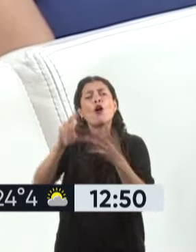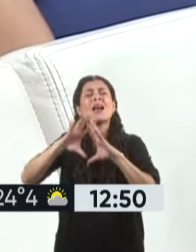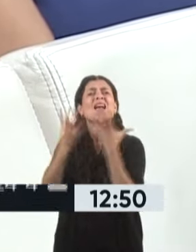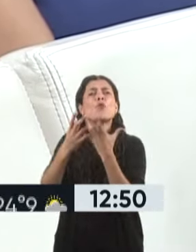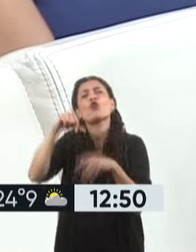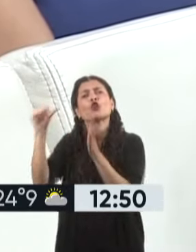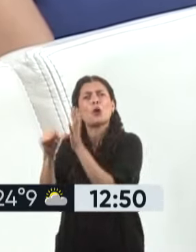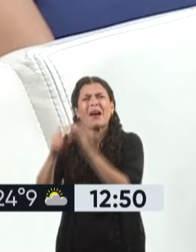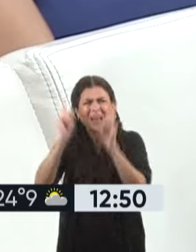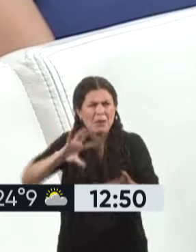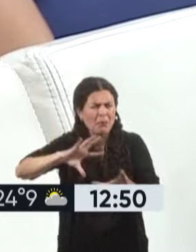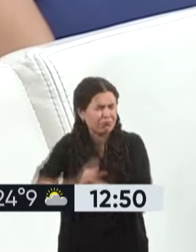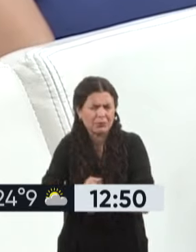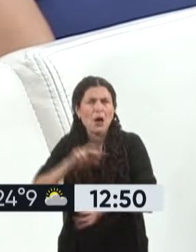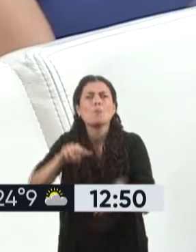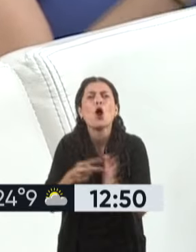que brindó